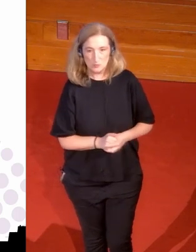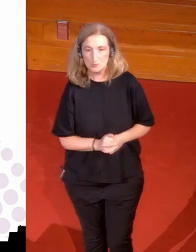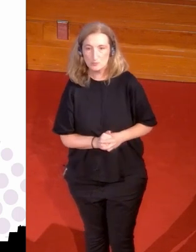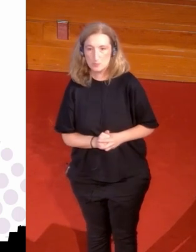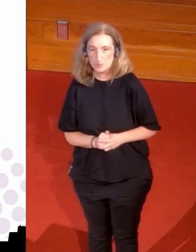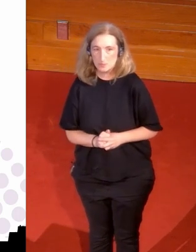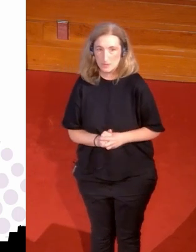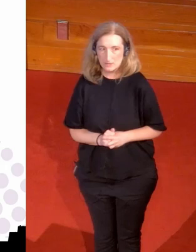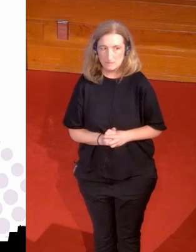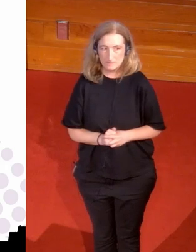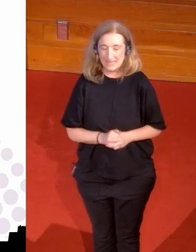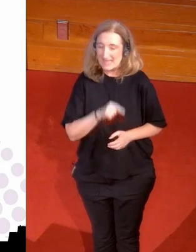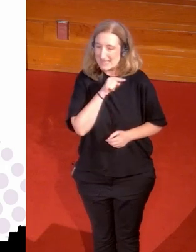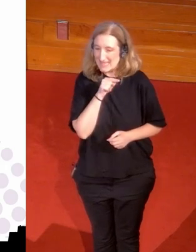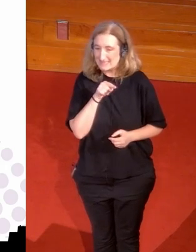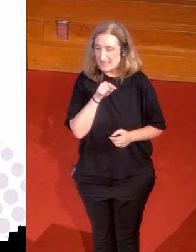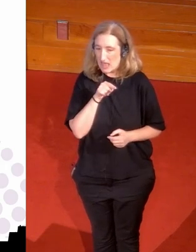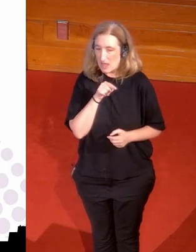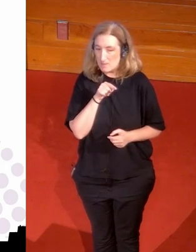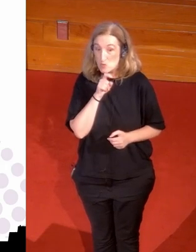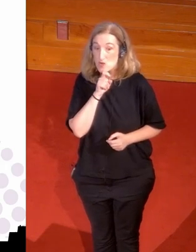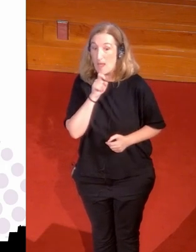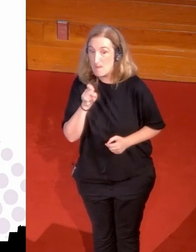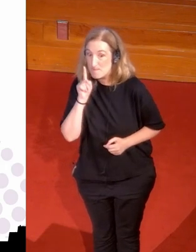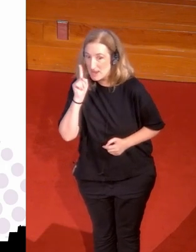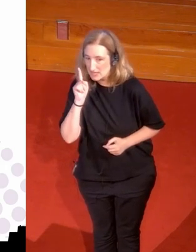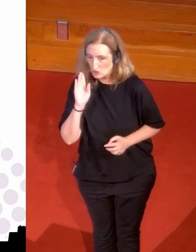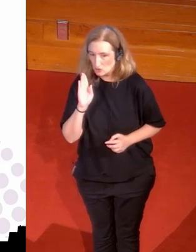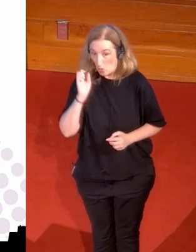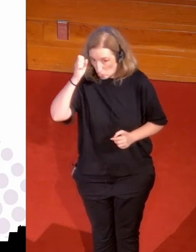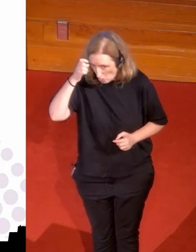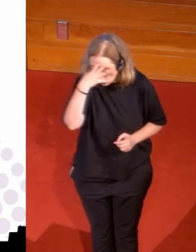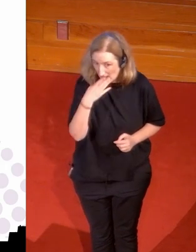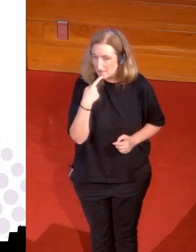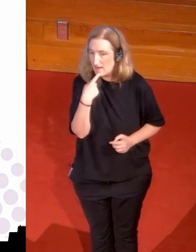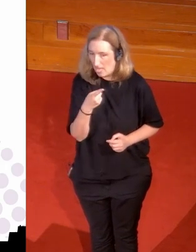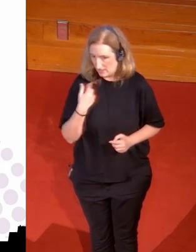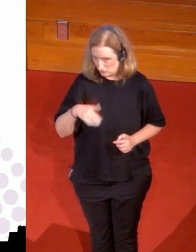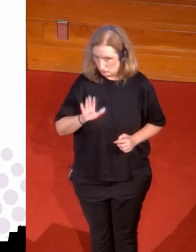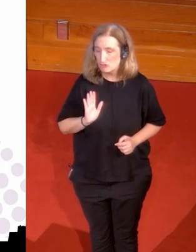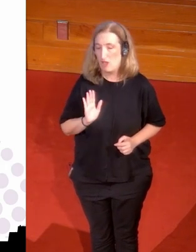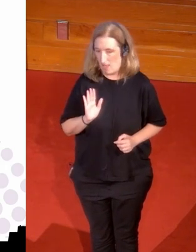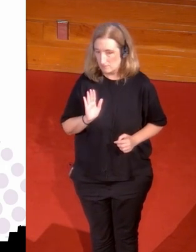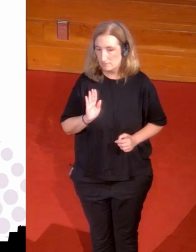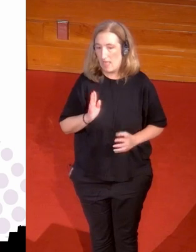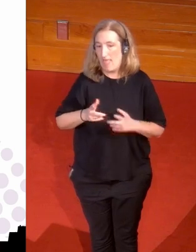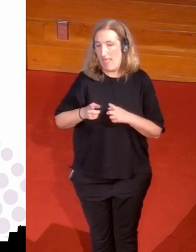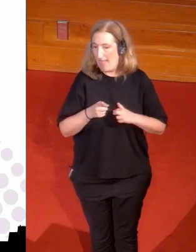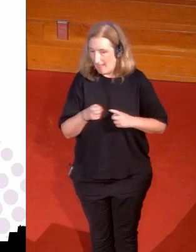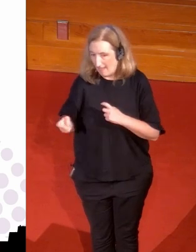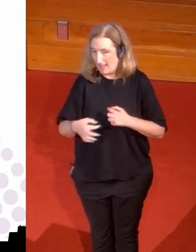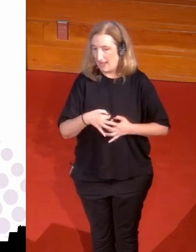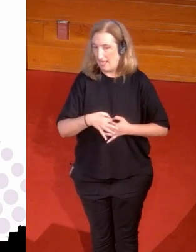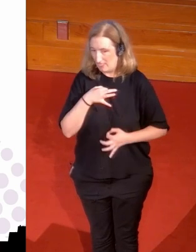directo esa es además una advertencia que ha hecho el propio Donald Trump lo